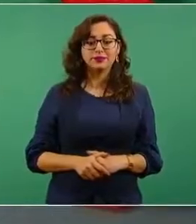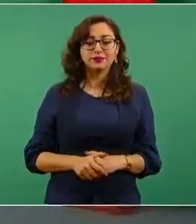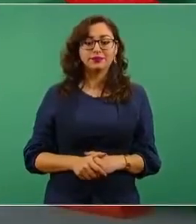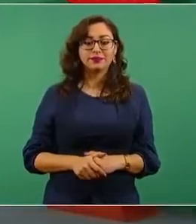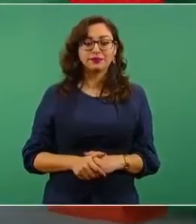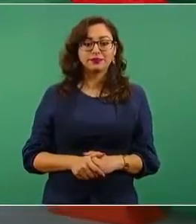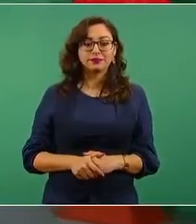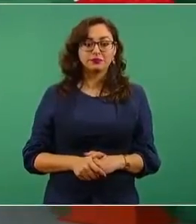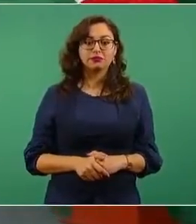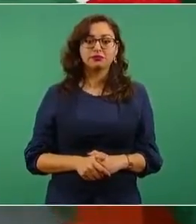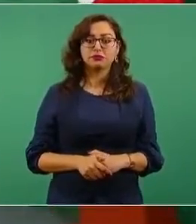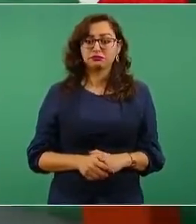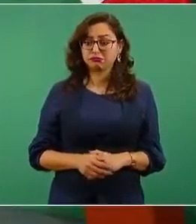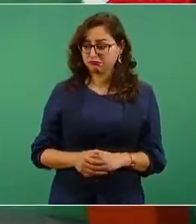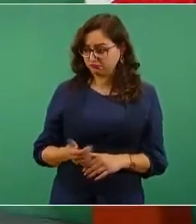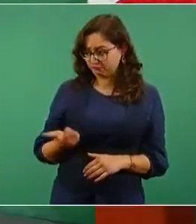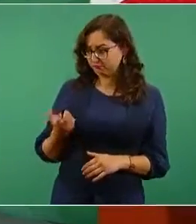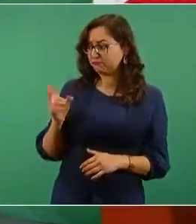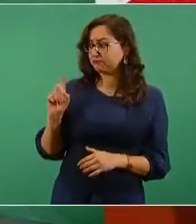están